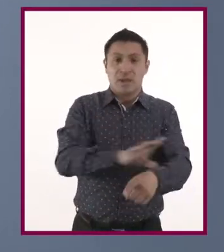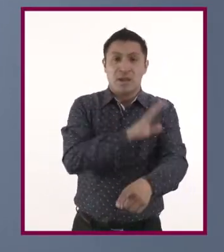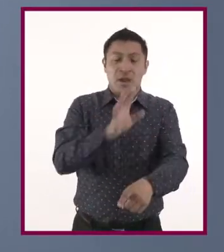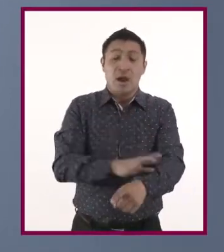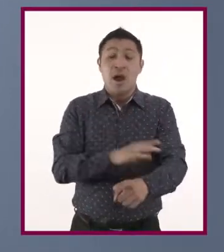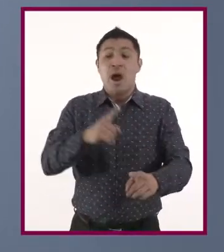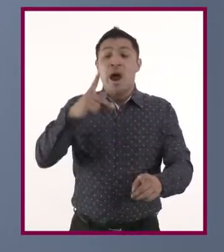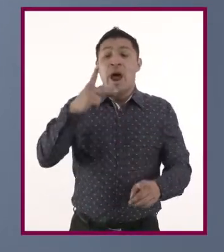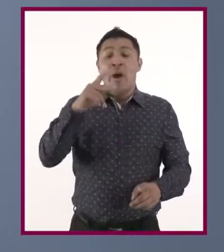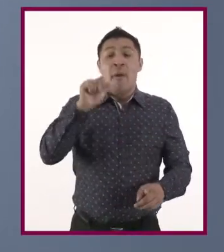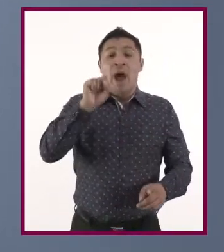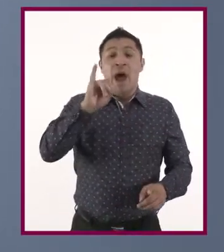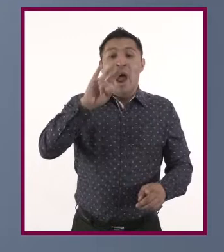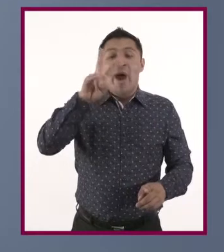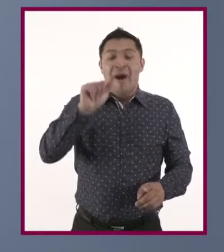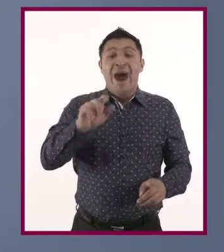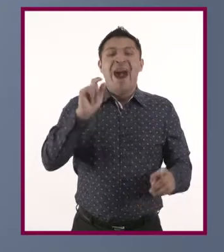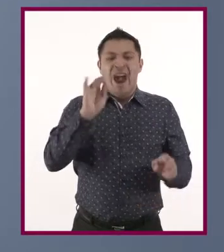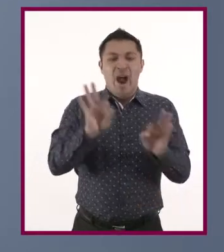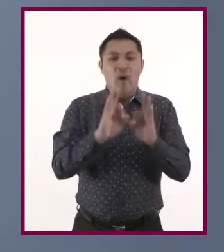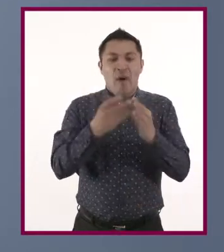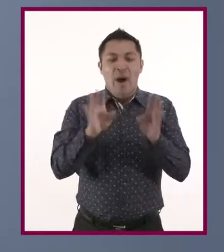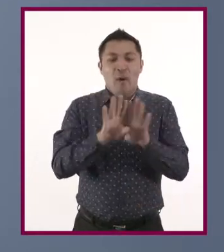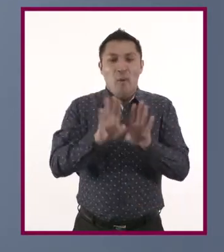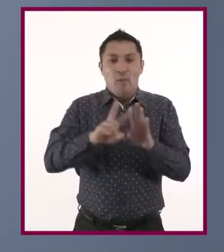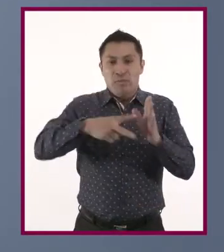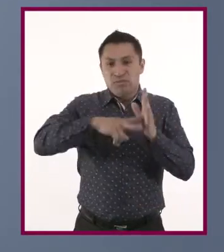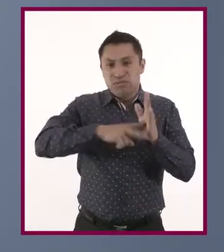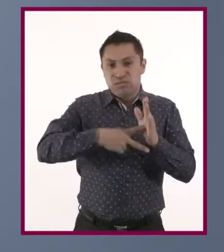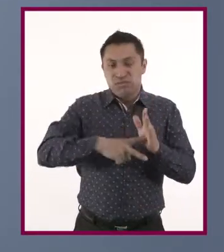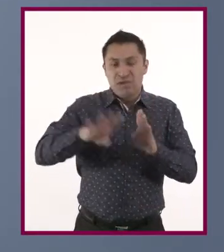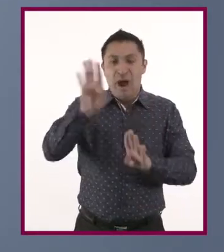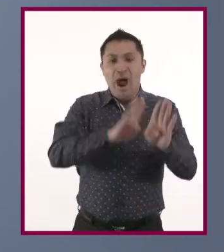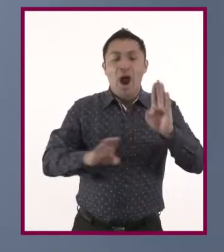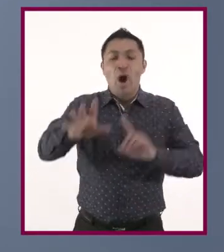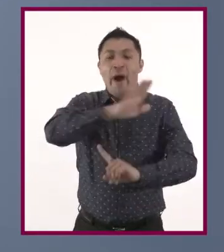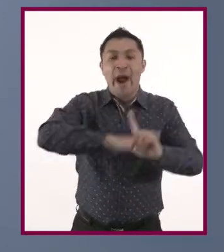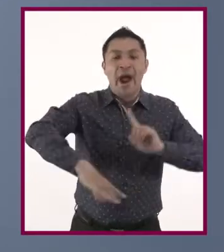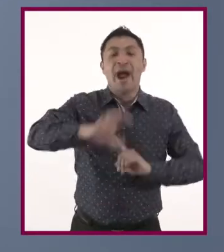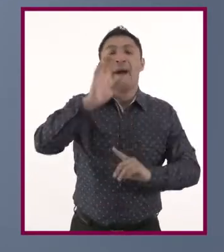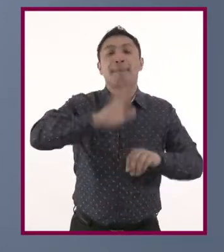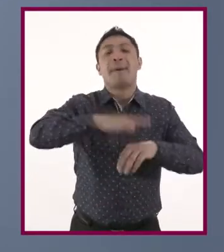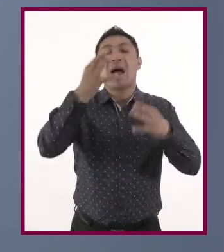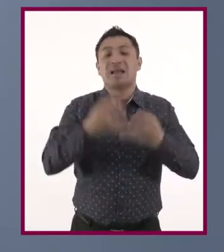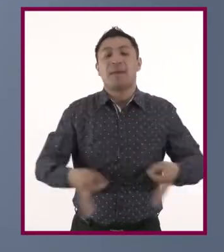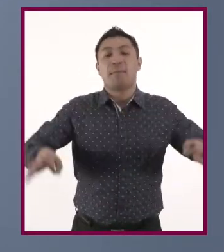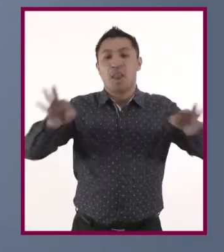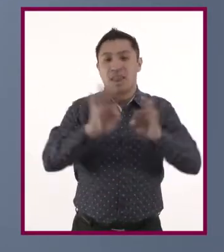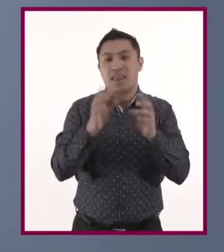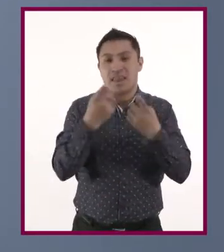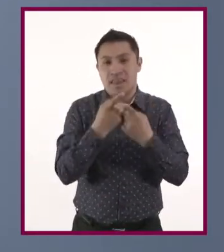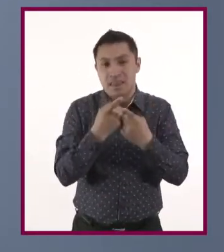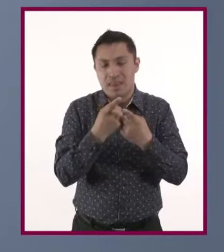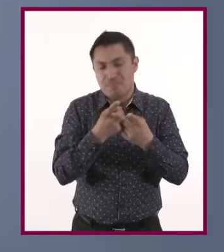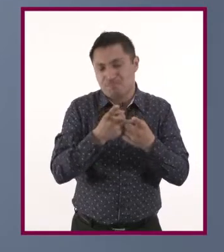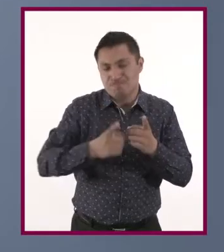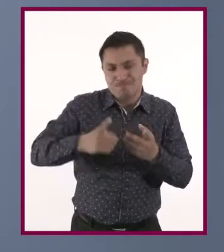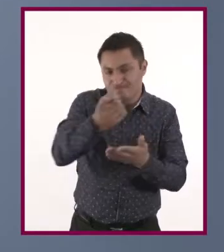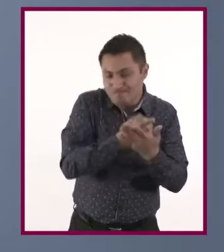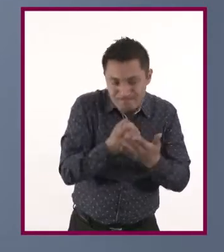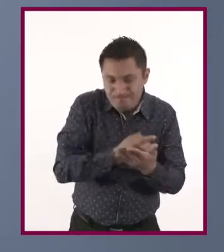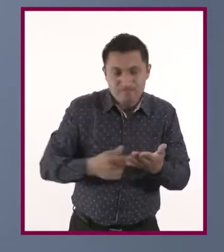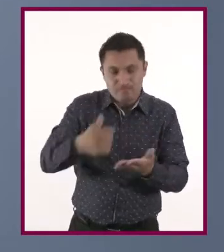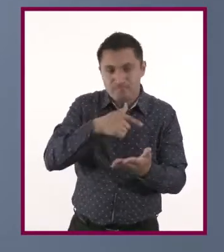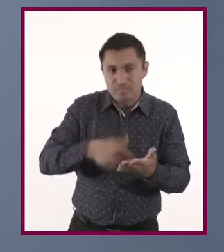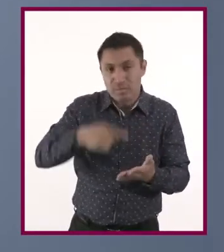pasiva. Se refiere a las técnicas como las propuestas por la arquitectura bioclimática, donde es más importante el diseño, ubicación y materiales para